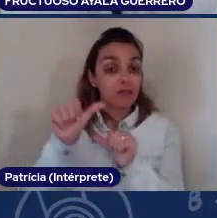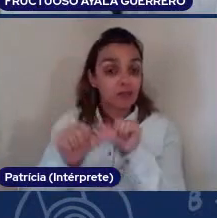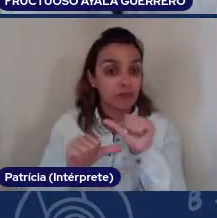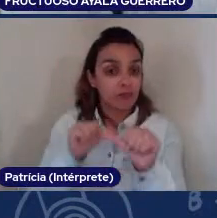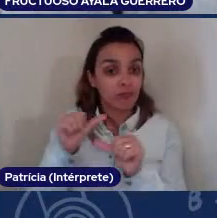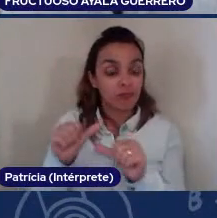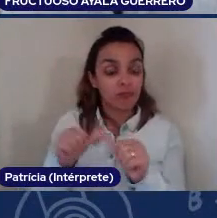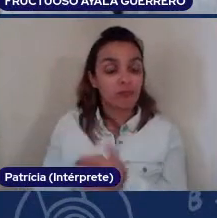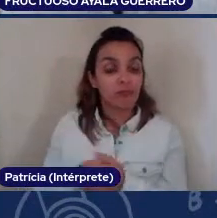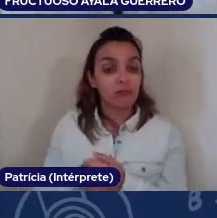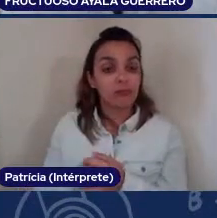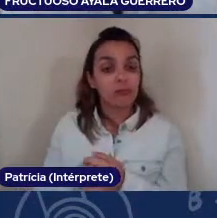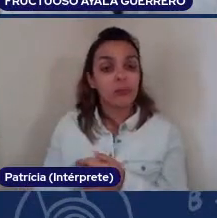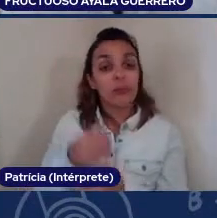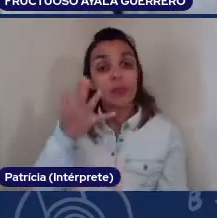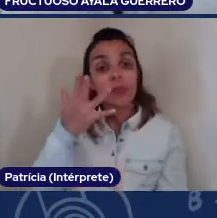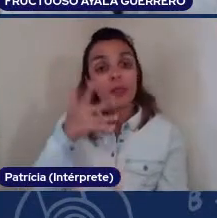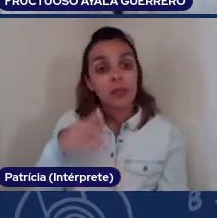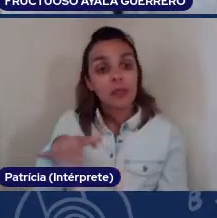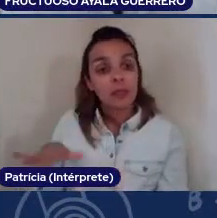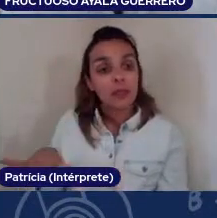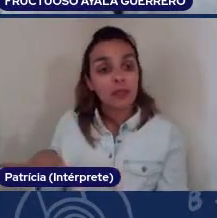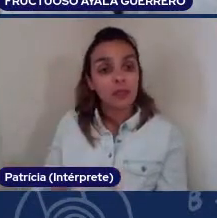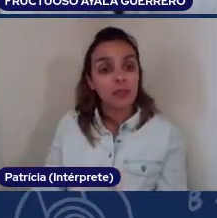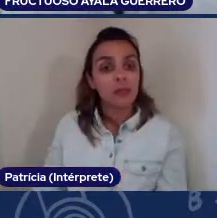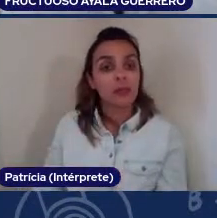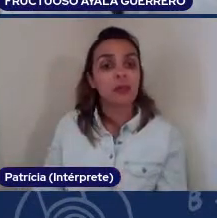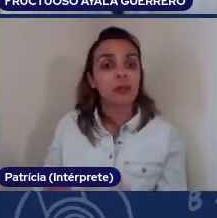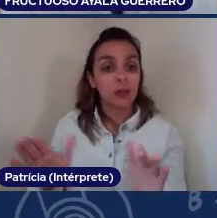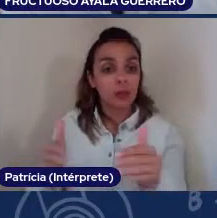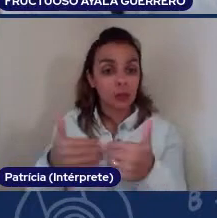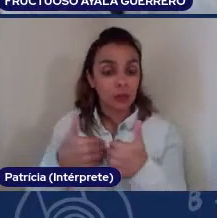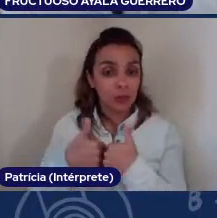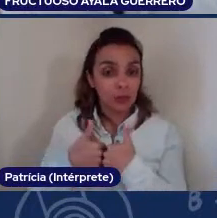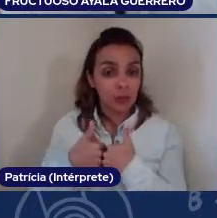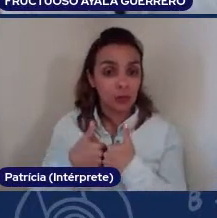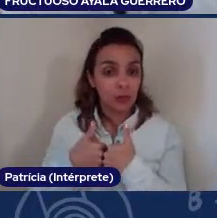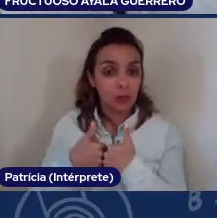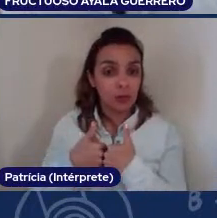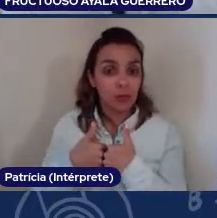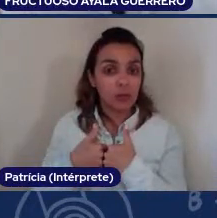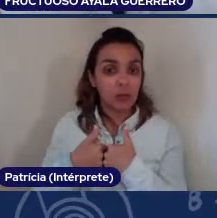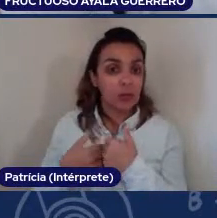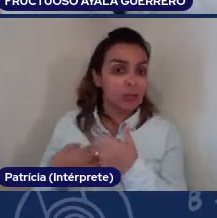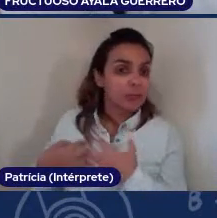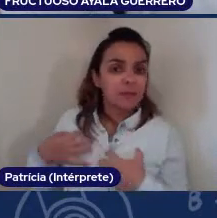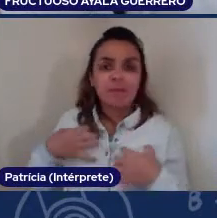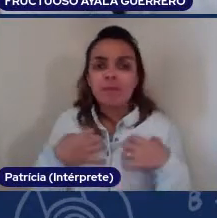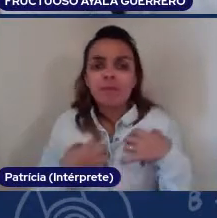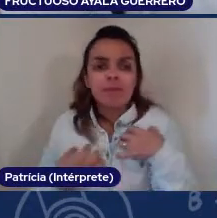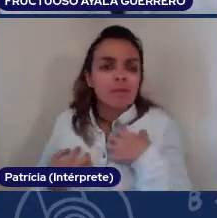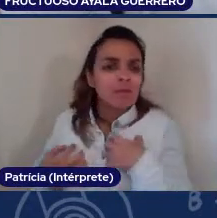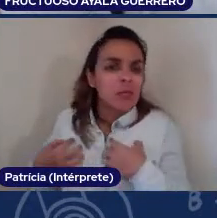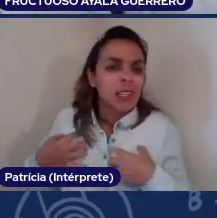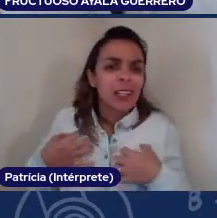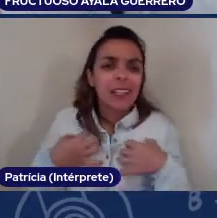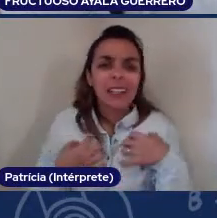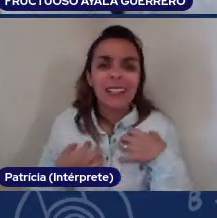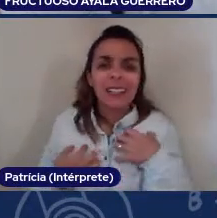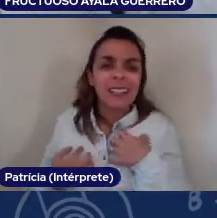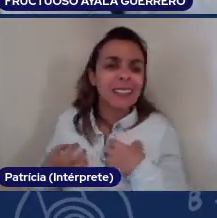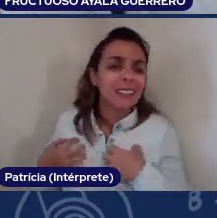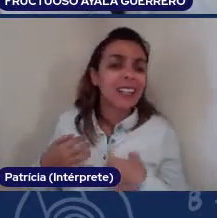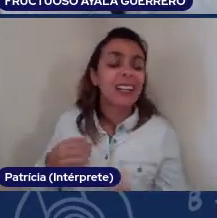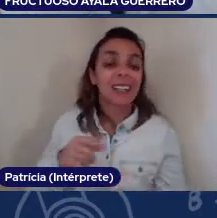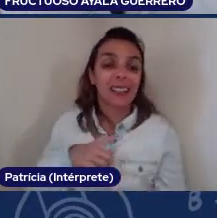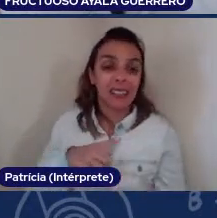Regularmente, los niños con autismo son hiperactivos, tienen mucha ansiedad y eso